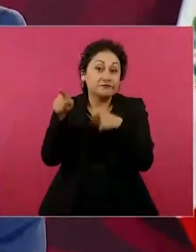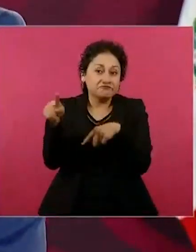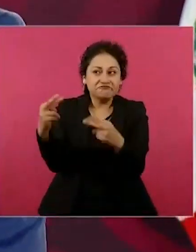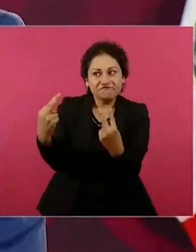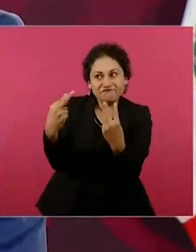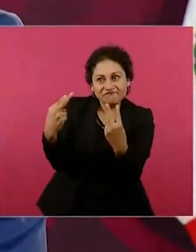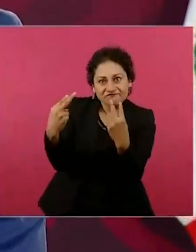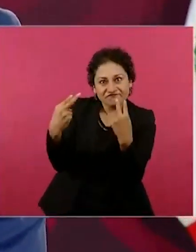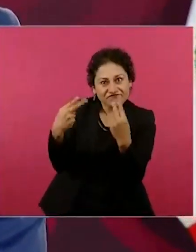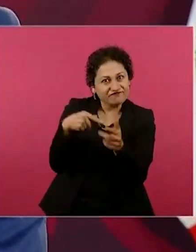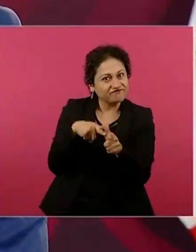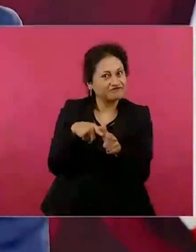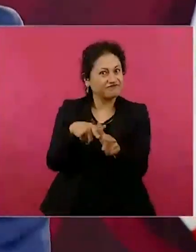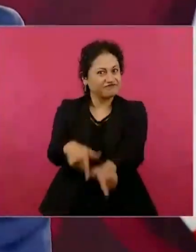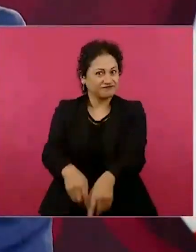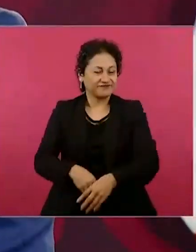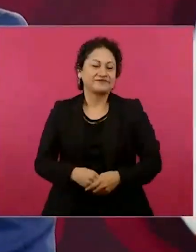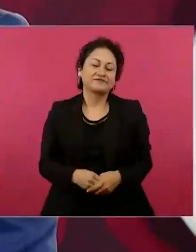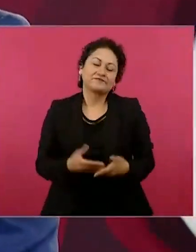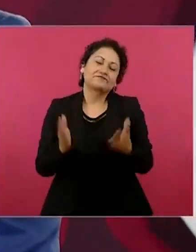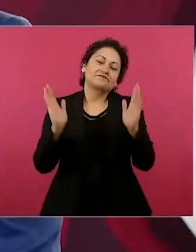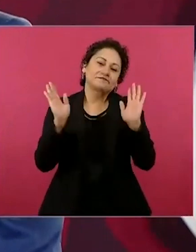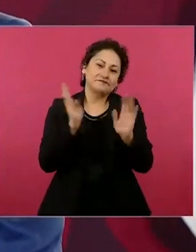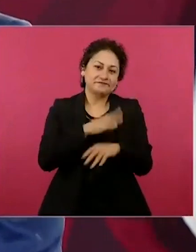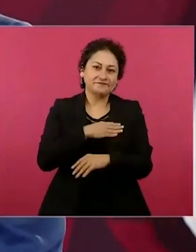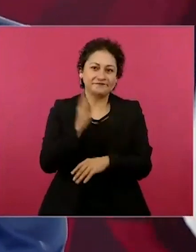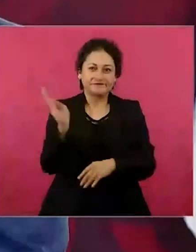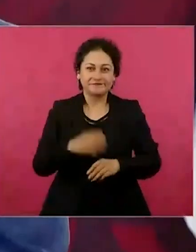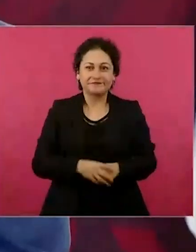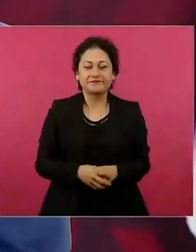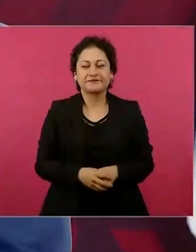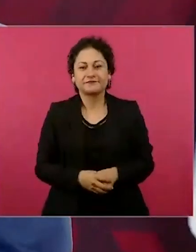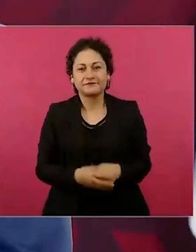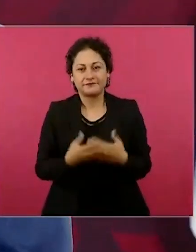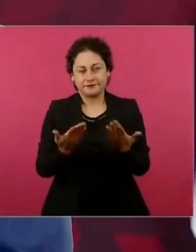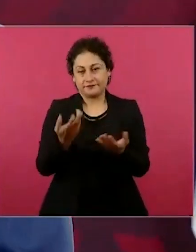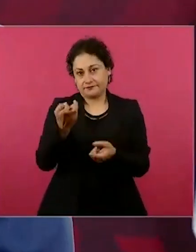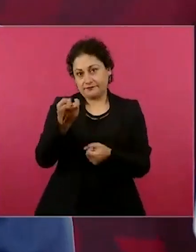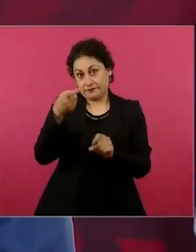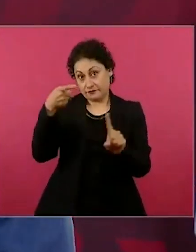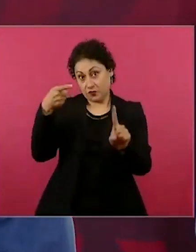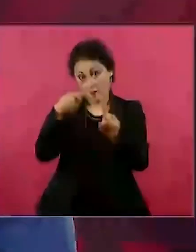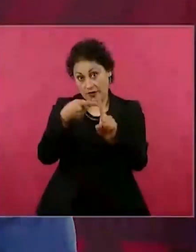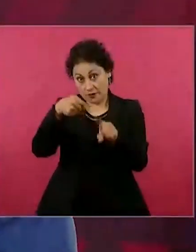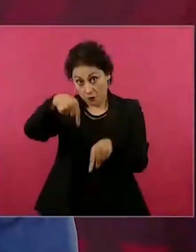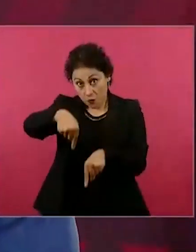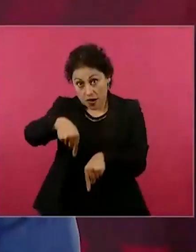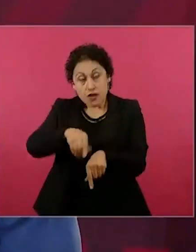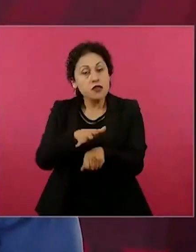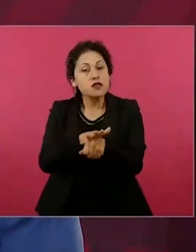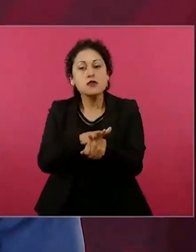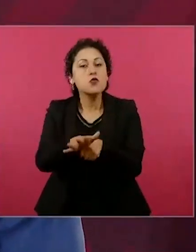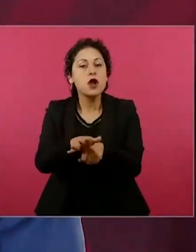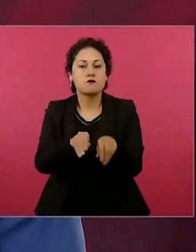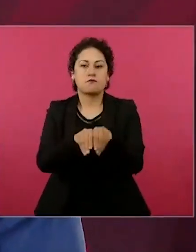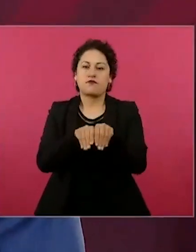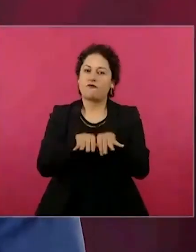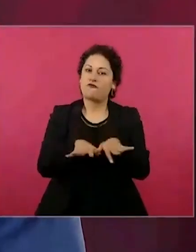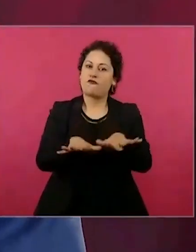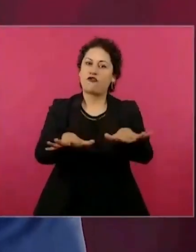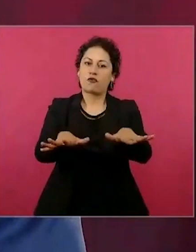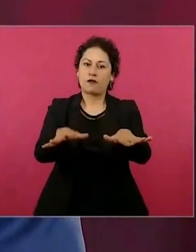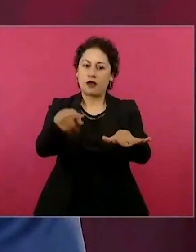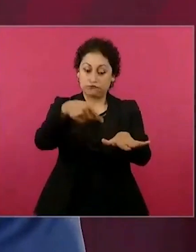mirando Pero bueno Ese es el propósito informar es garantizar